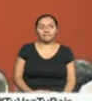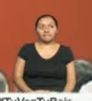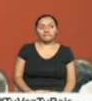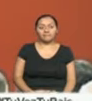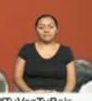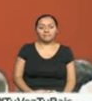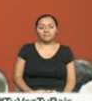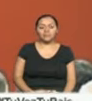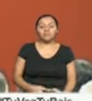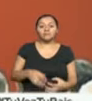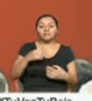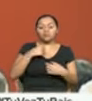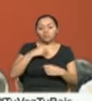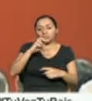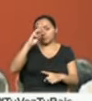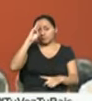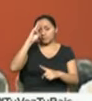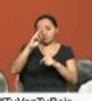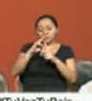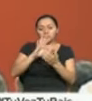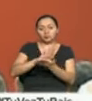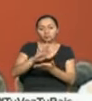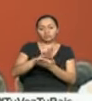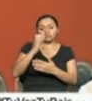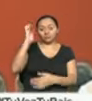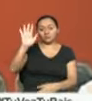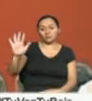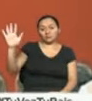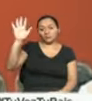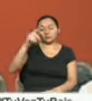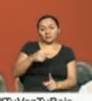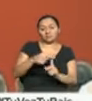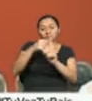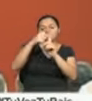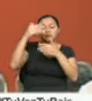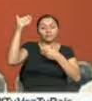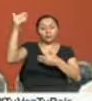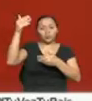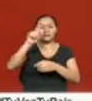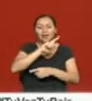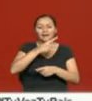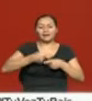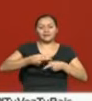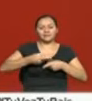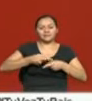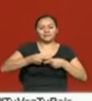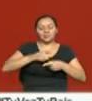Me gustaría enviar un mensaje a nuestros socios europeos, declaró Tsipras en una reunión política en Grecia.